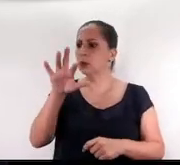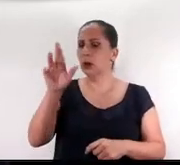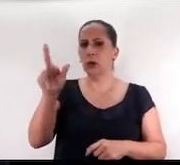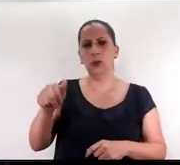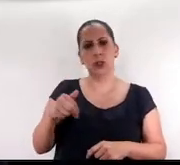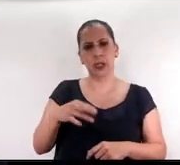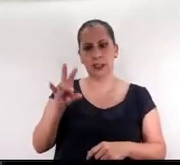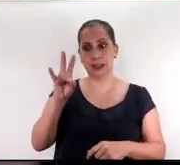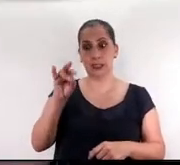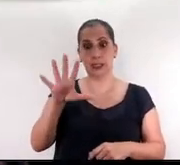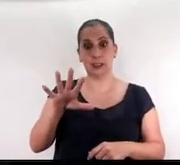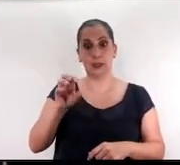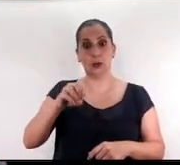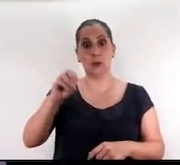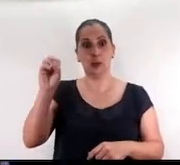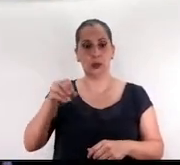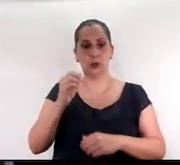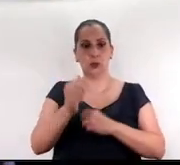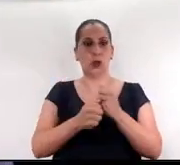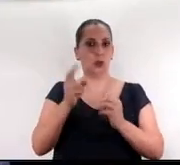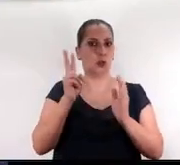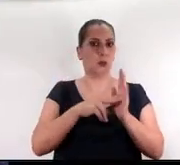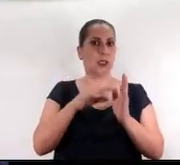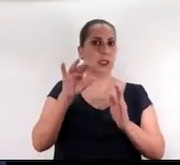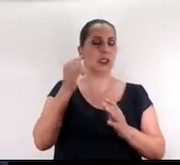el 75% en el año 2019